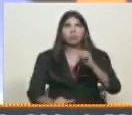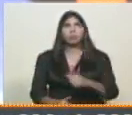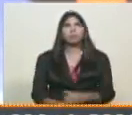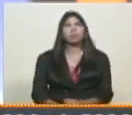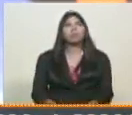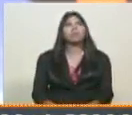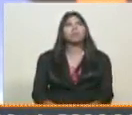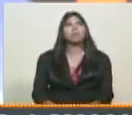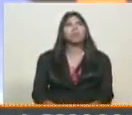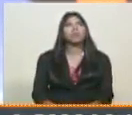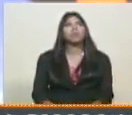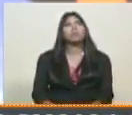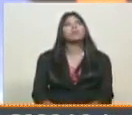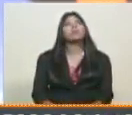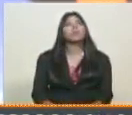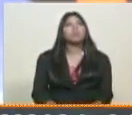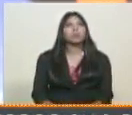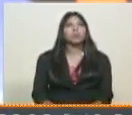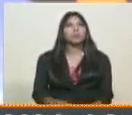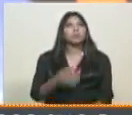allí venezuela en este centro